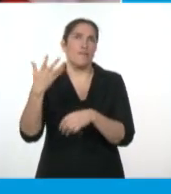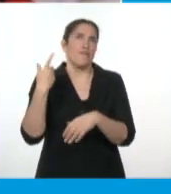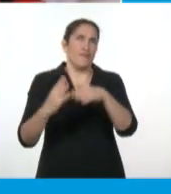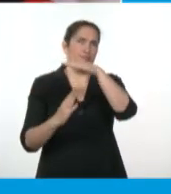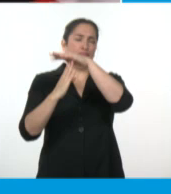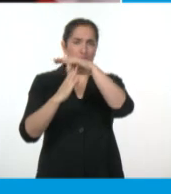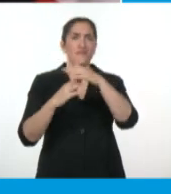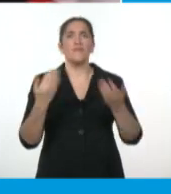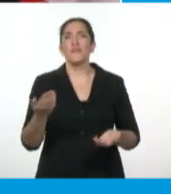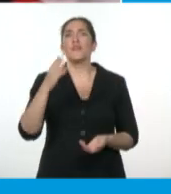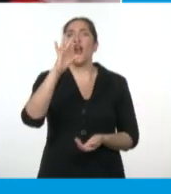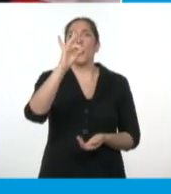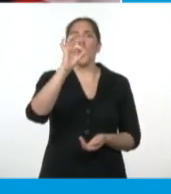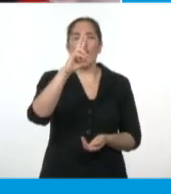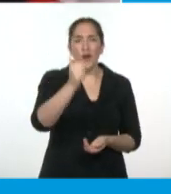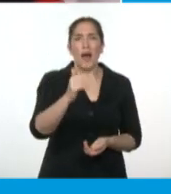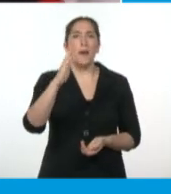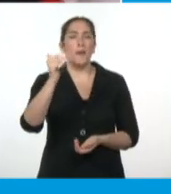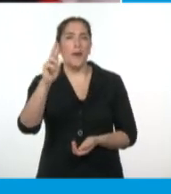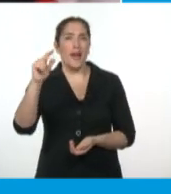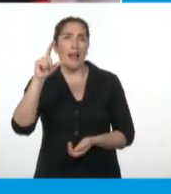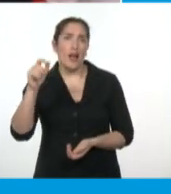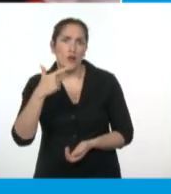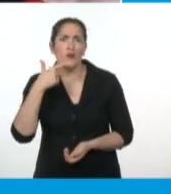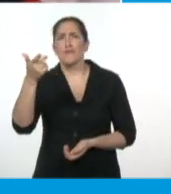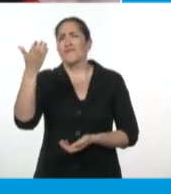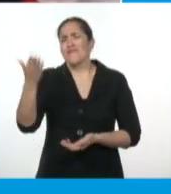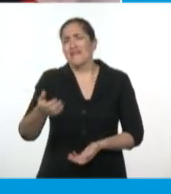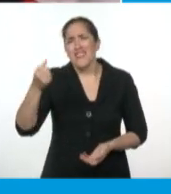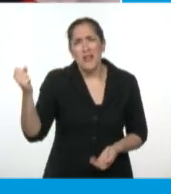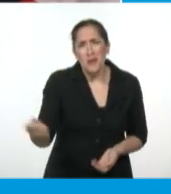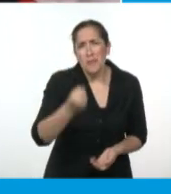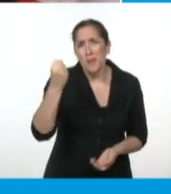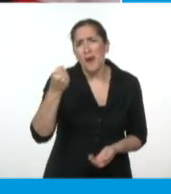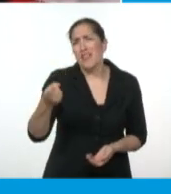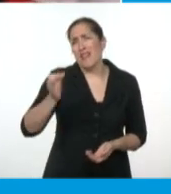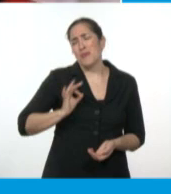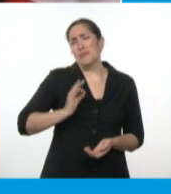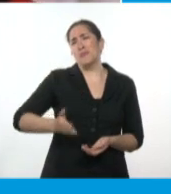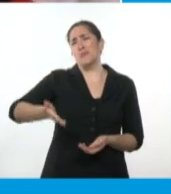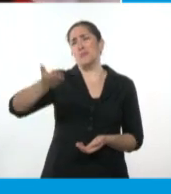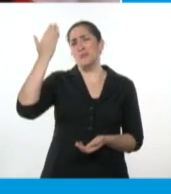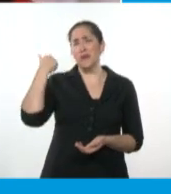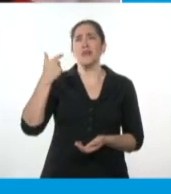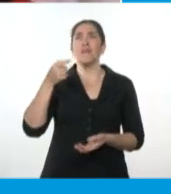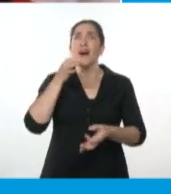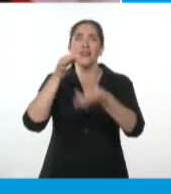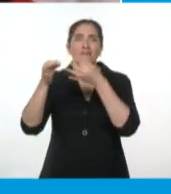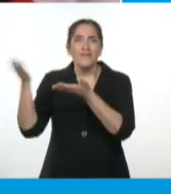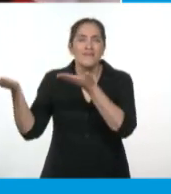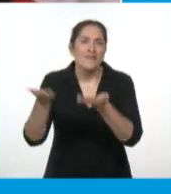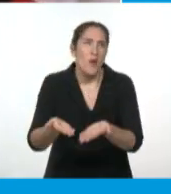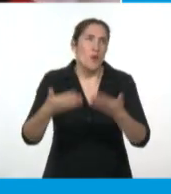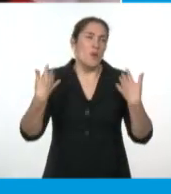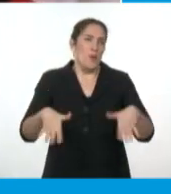muchísimo las dos. Es una persona súper importante para conversar estos temas desde hace muchísimos años y tenemos la suerte de tenerla acá en Seguimos